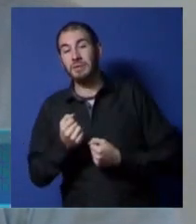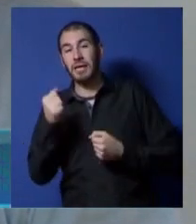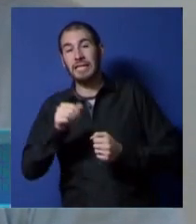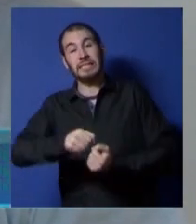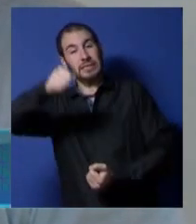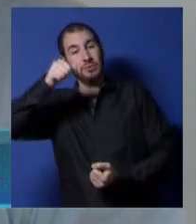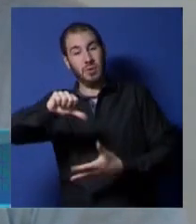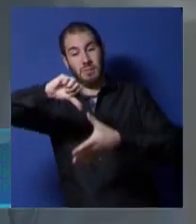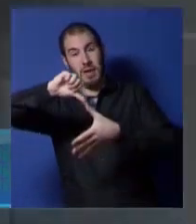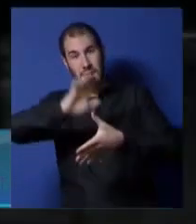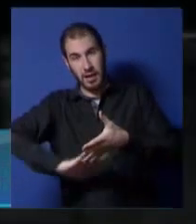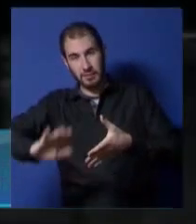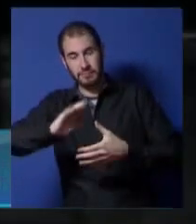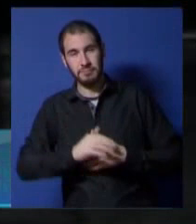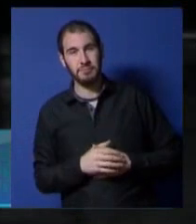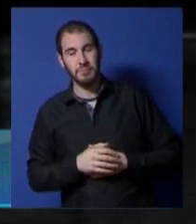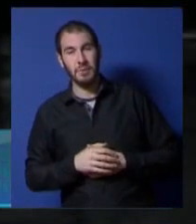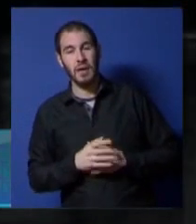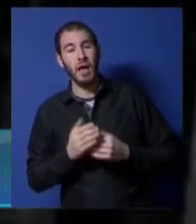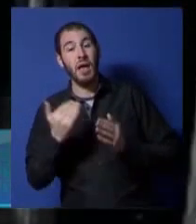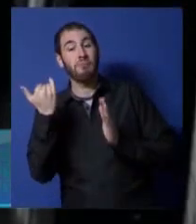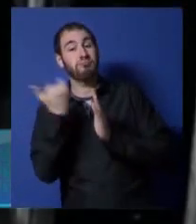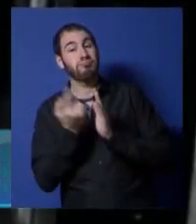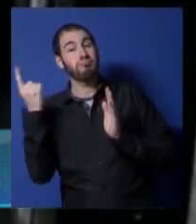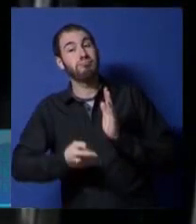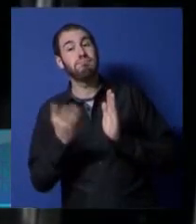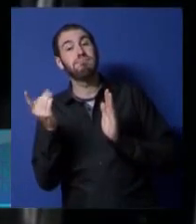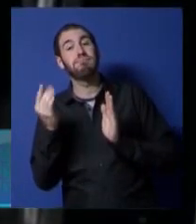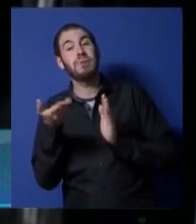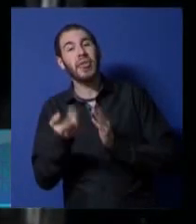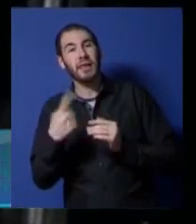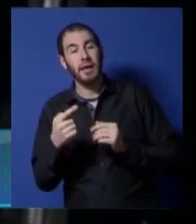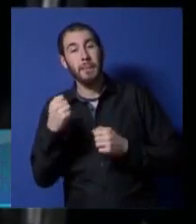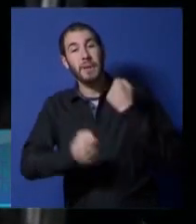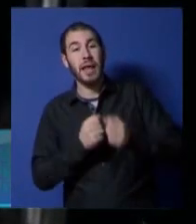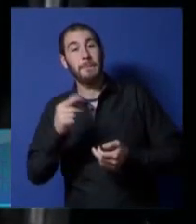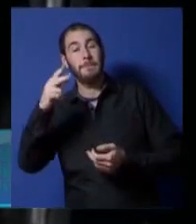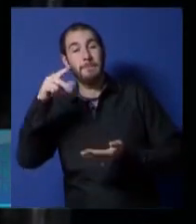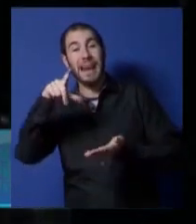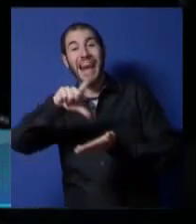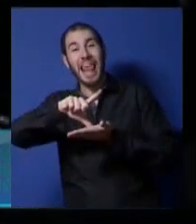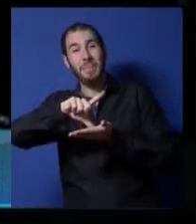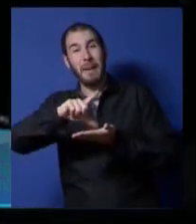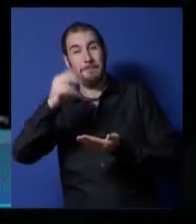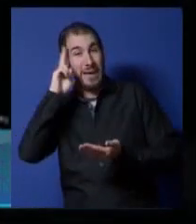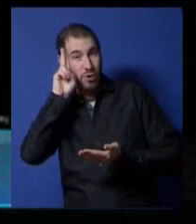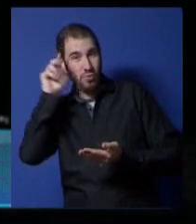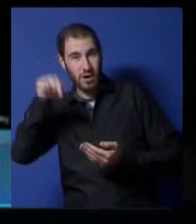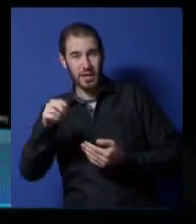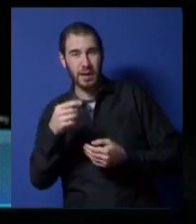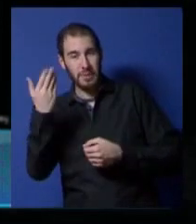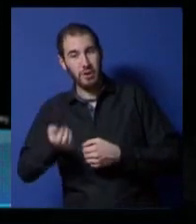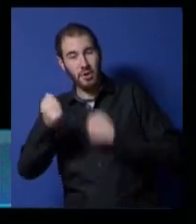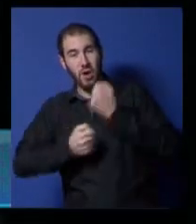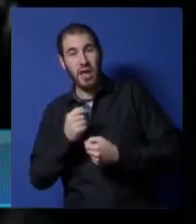título latinoamericano. Bien. ¿Cuál era la condición que le ponían a Barloa? Iba a pelear en Lima, Perú, contra justamente un peruano que se